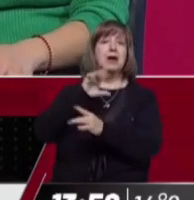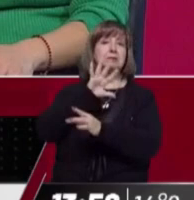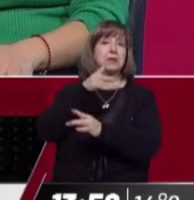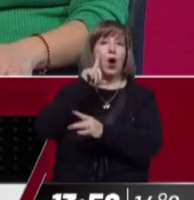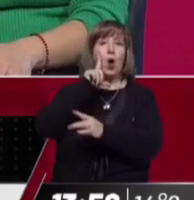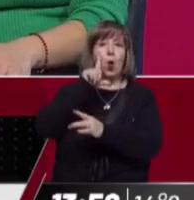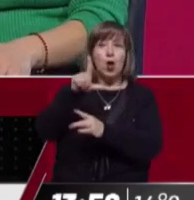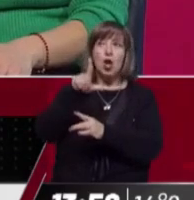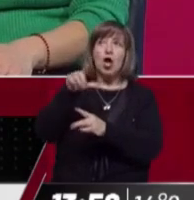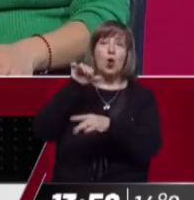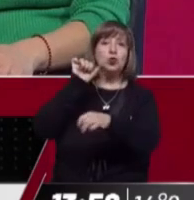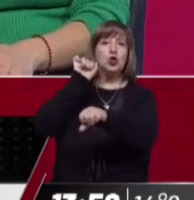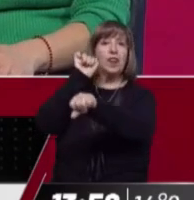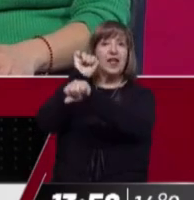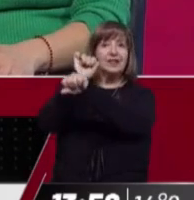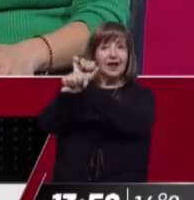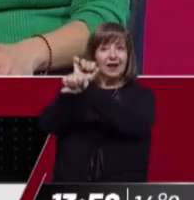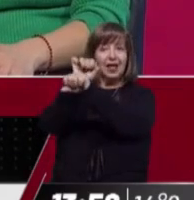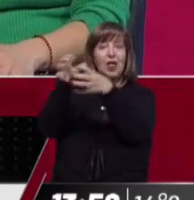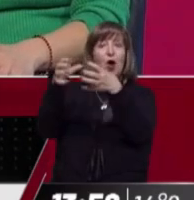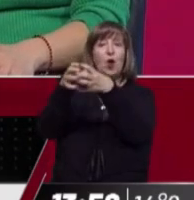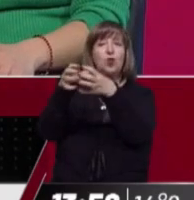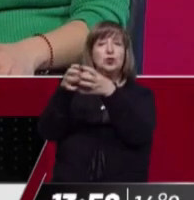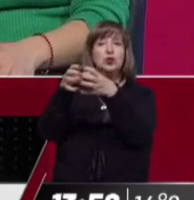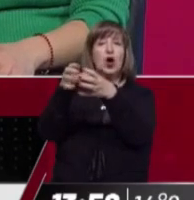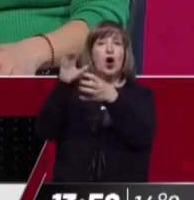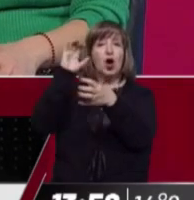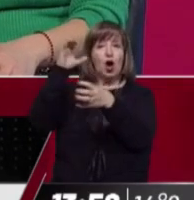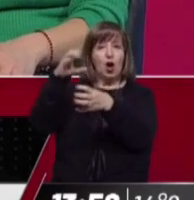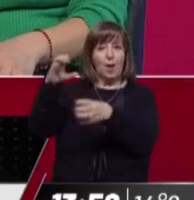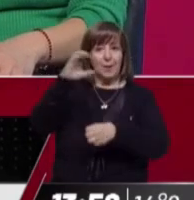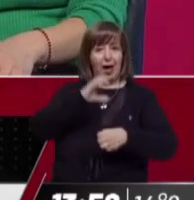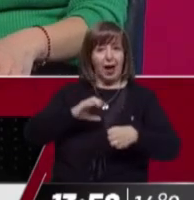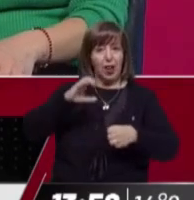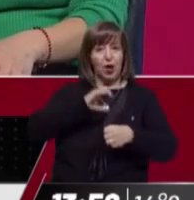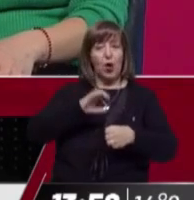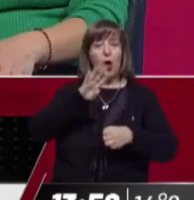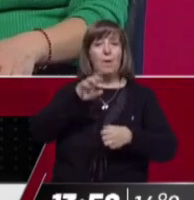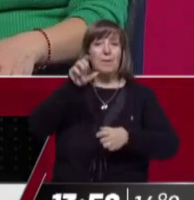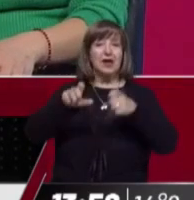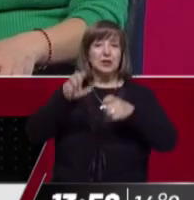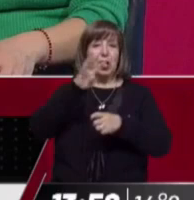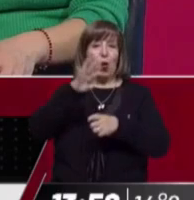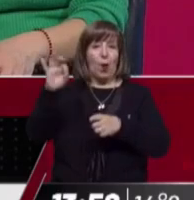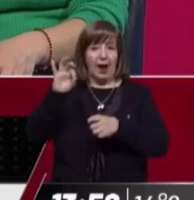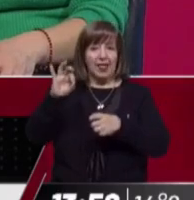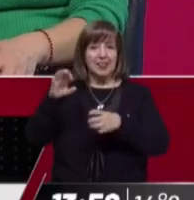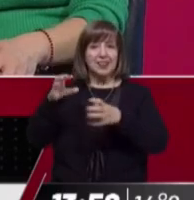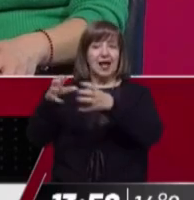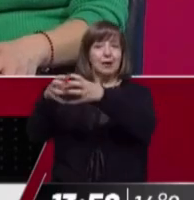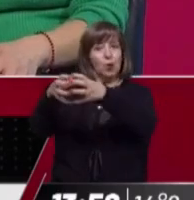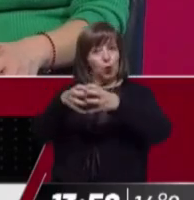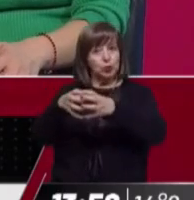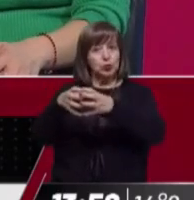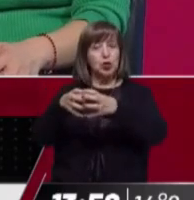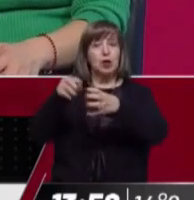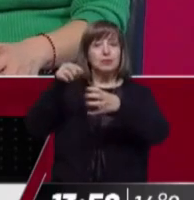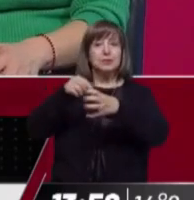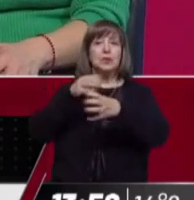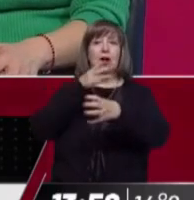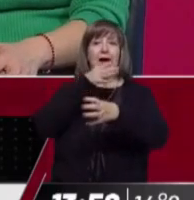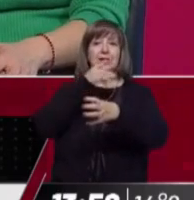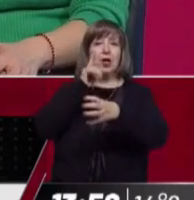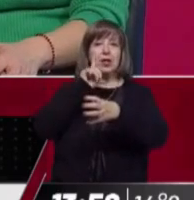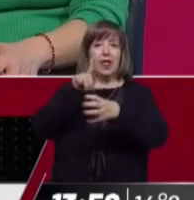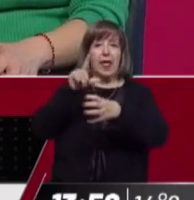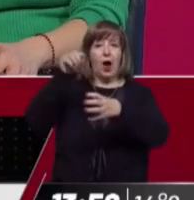julio fue detenido junto a 40 colombianos aproximadamente. El 14 de julio él comenzó